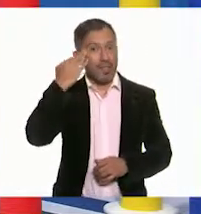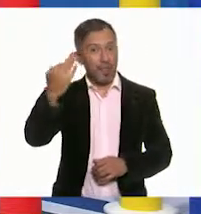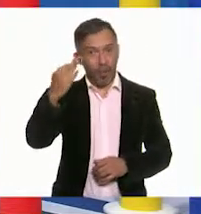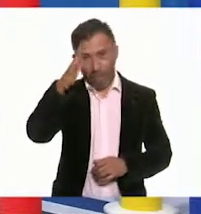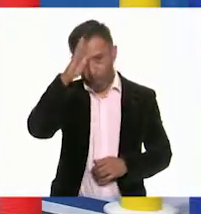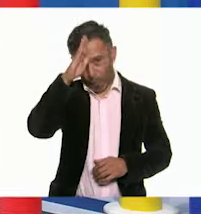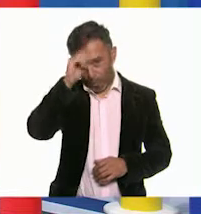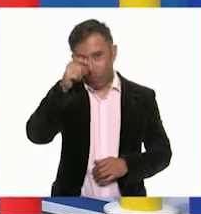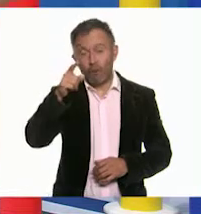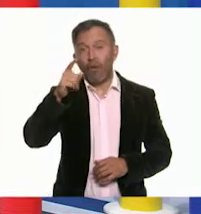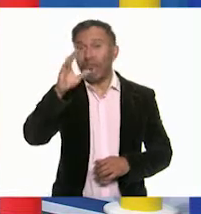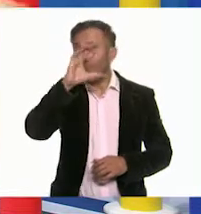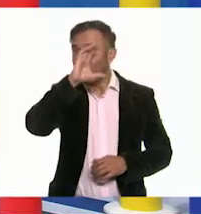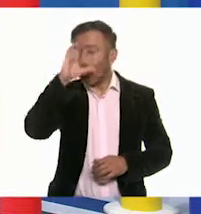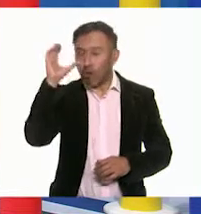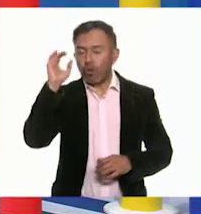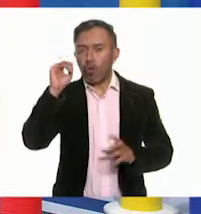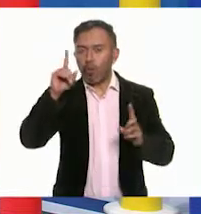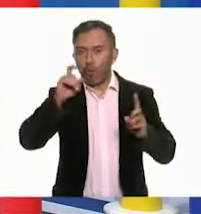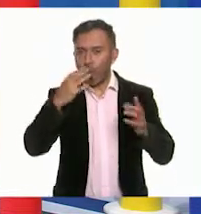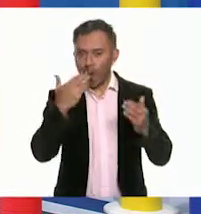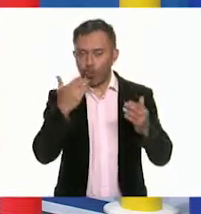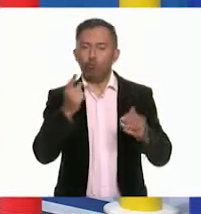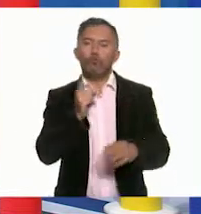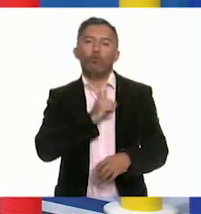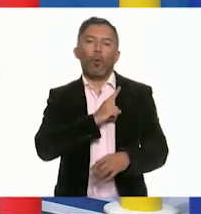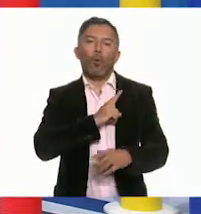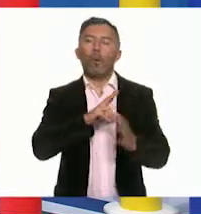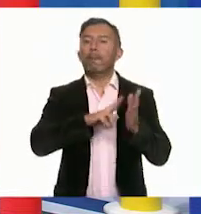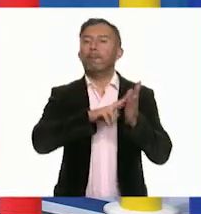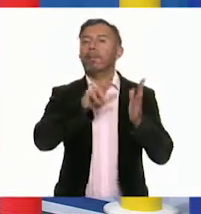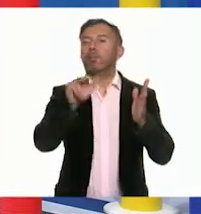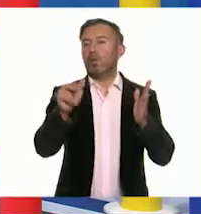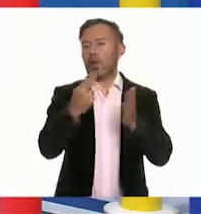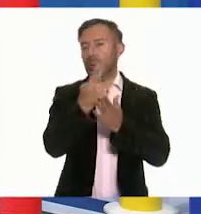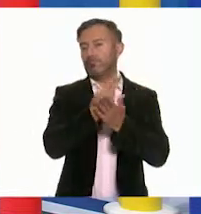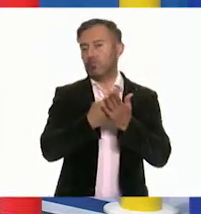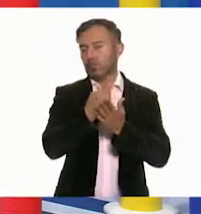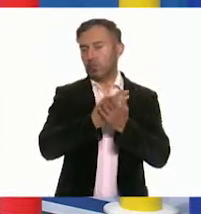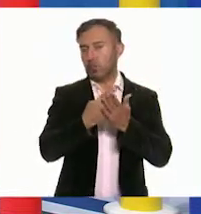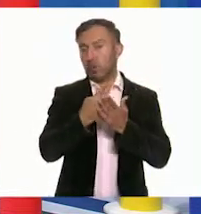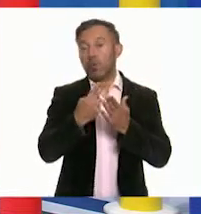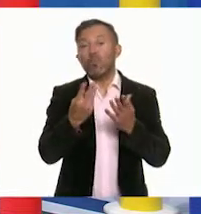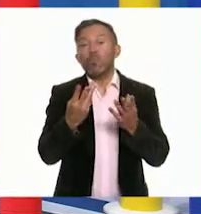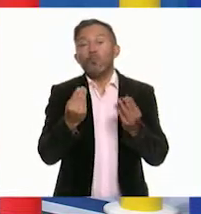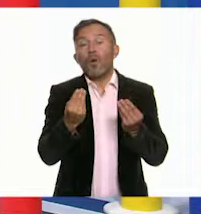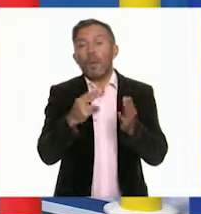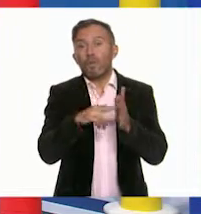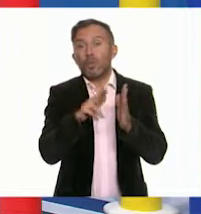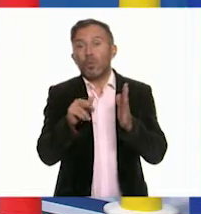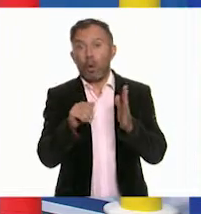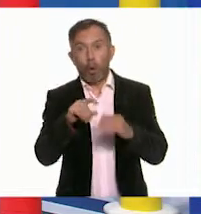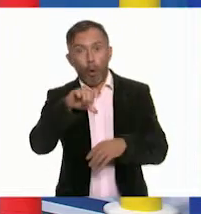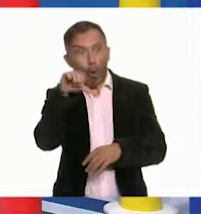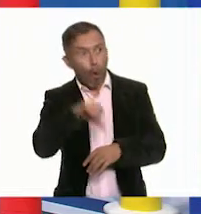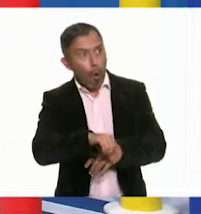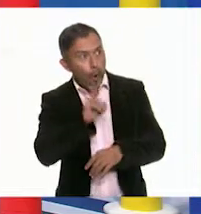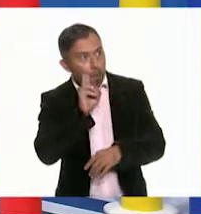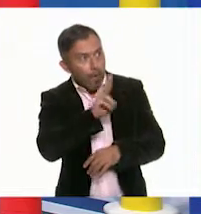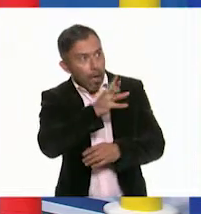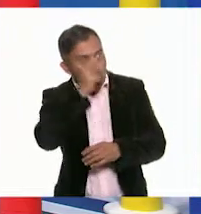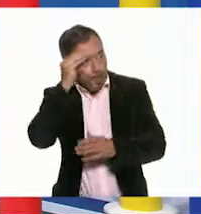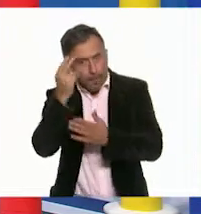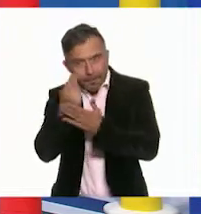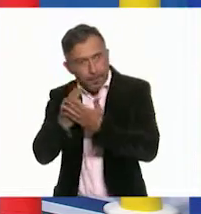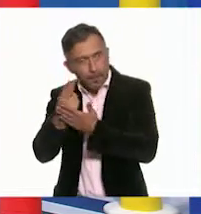las fotografías, lo que tenemos son pinturas y muchas de ellas no se hacían en el momento. Muchos de los rostros que conocemos